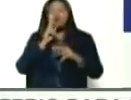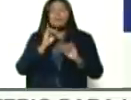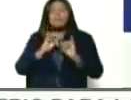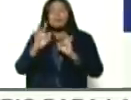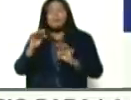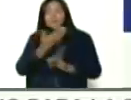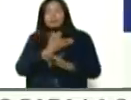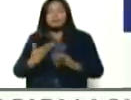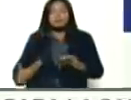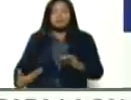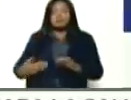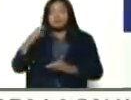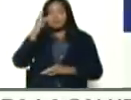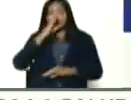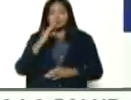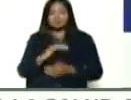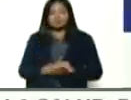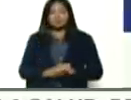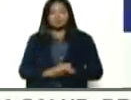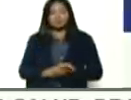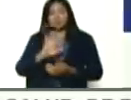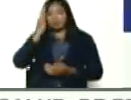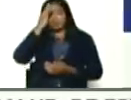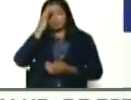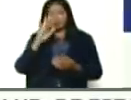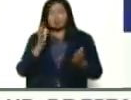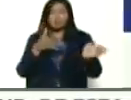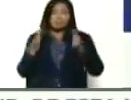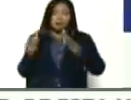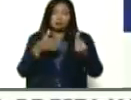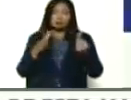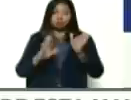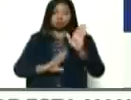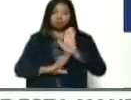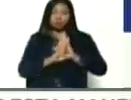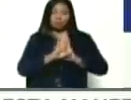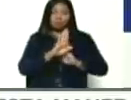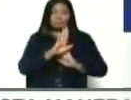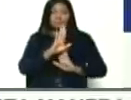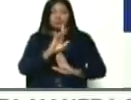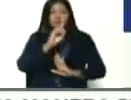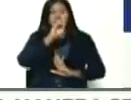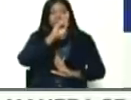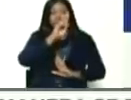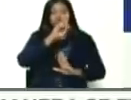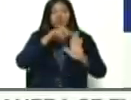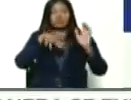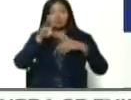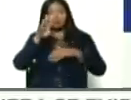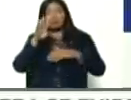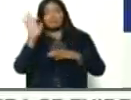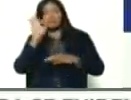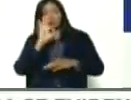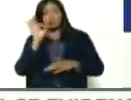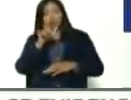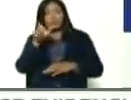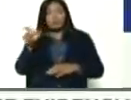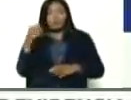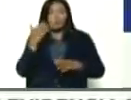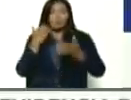entre febrero febrero y marzo observamos un incremento del 119 por ciento de casos